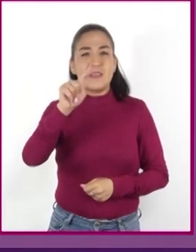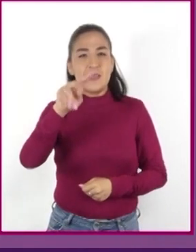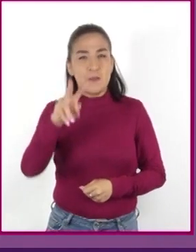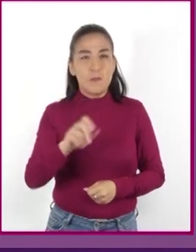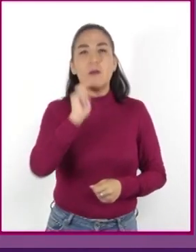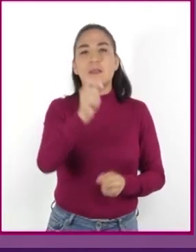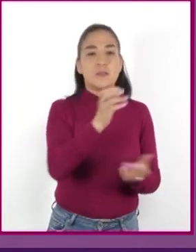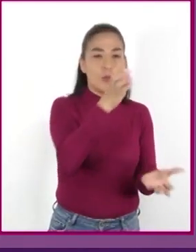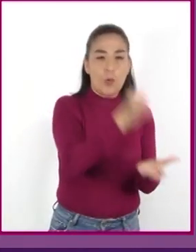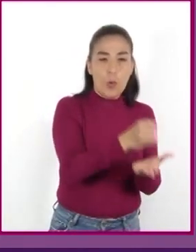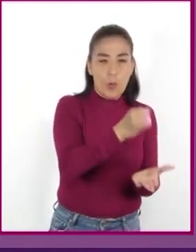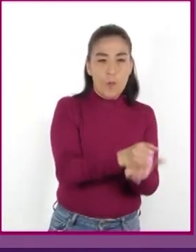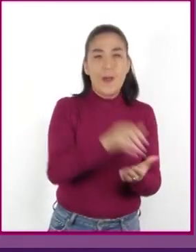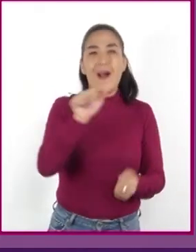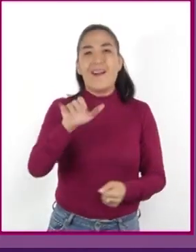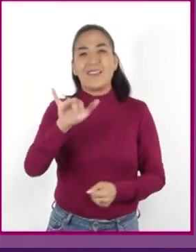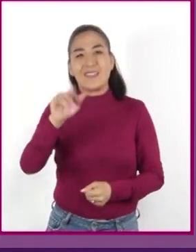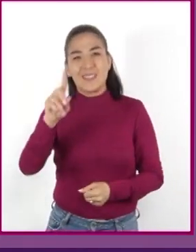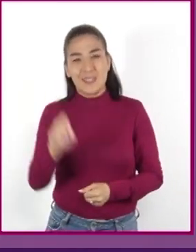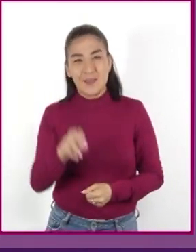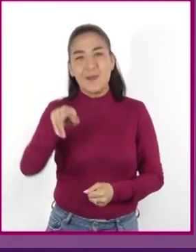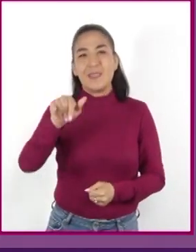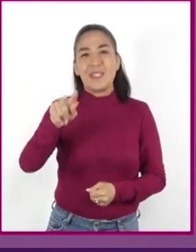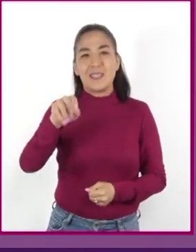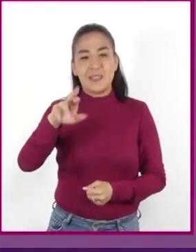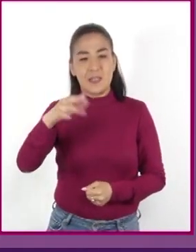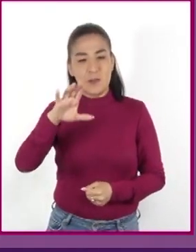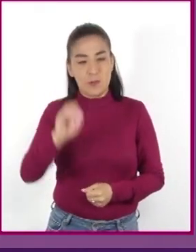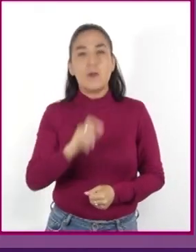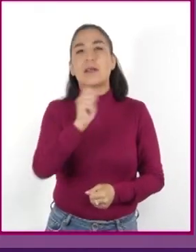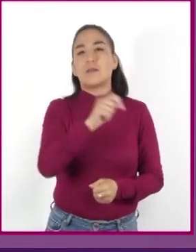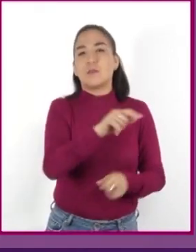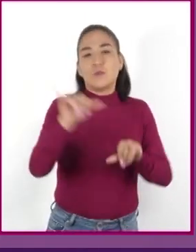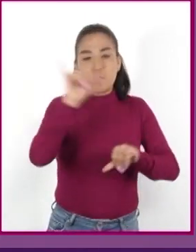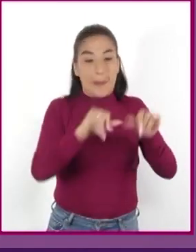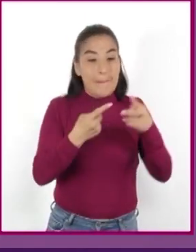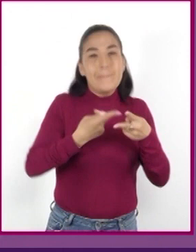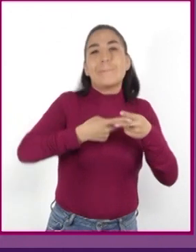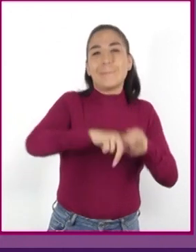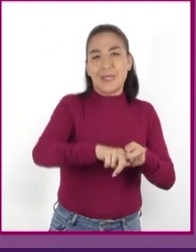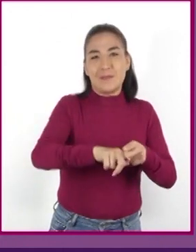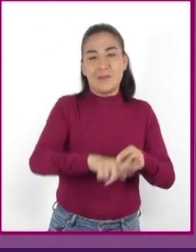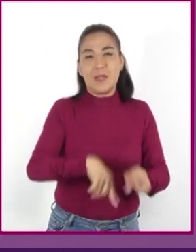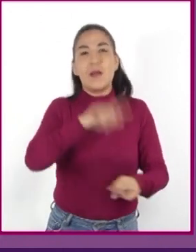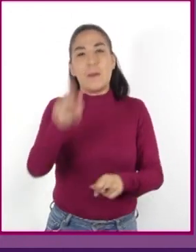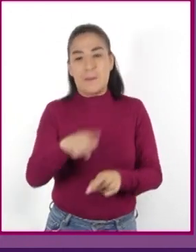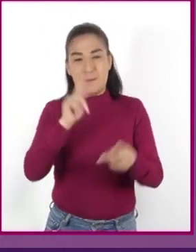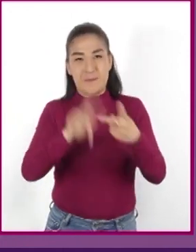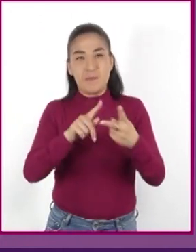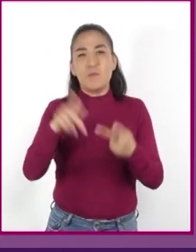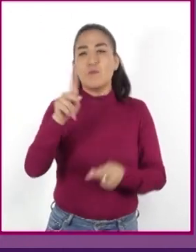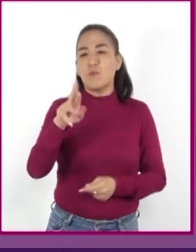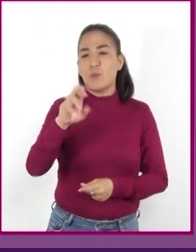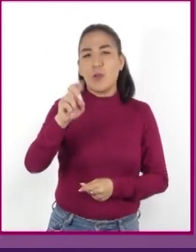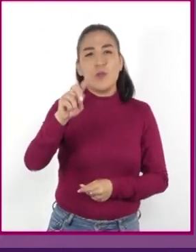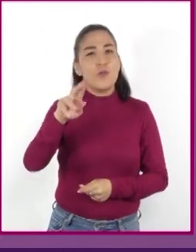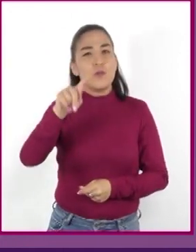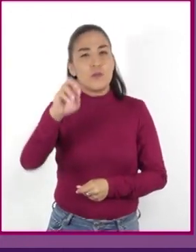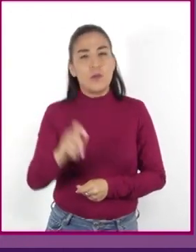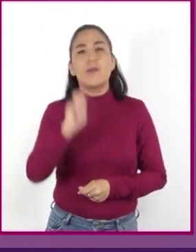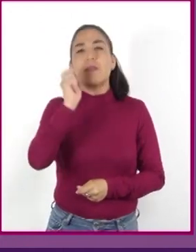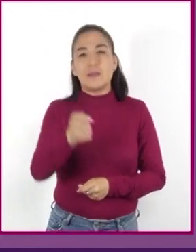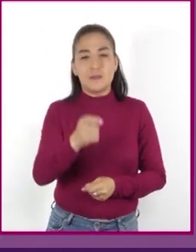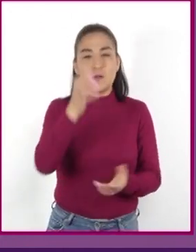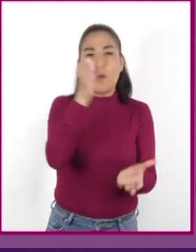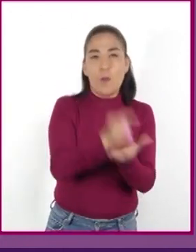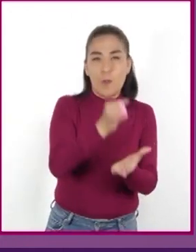y el ácido nítrico, también conocidas como sustancias iniciales. Los productos son el nitrato de cobre,